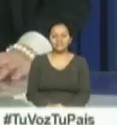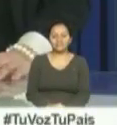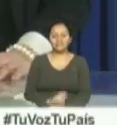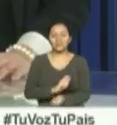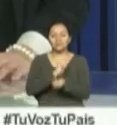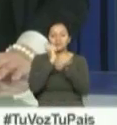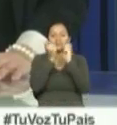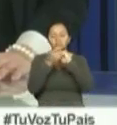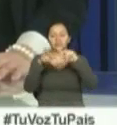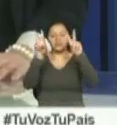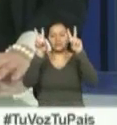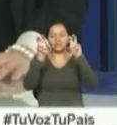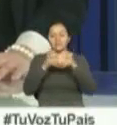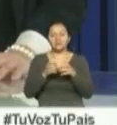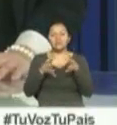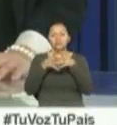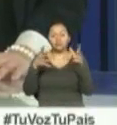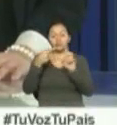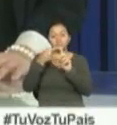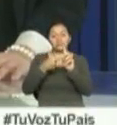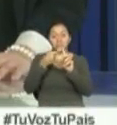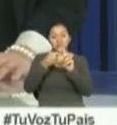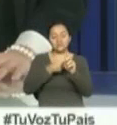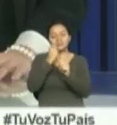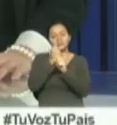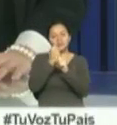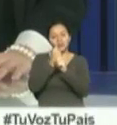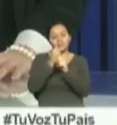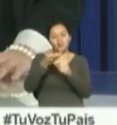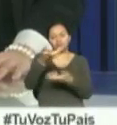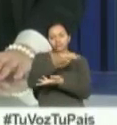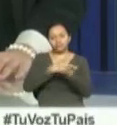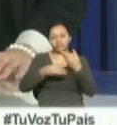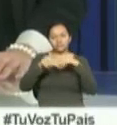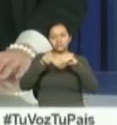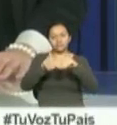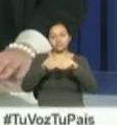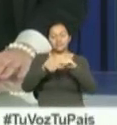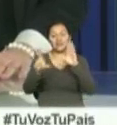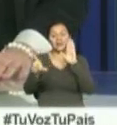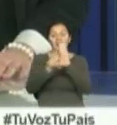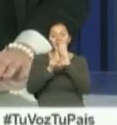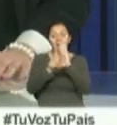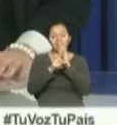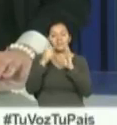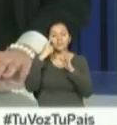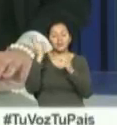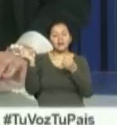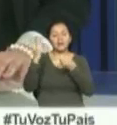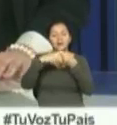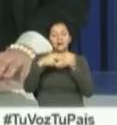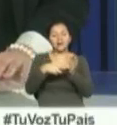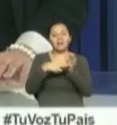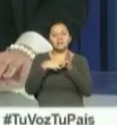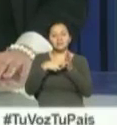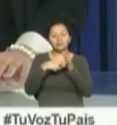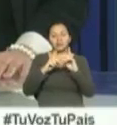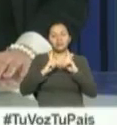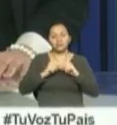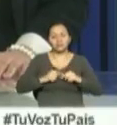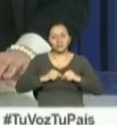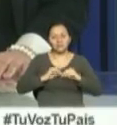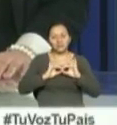Cambiamos de tema. Tras varios meses de trabajo y socialización, el Código Ingenios, que busca elevar la calidad de las patentes en el